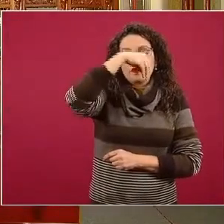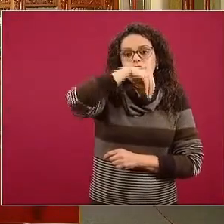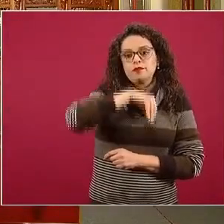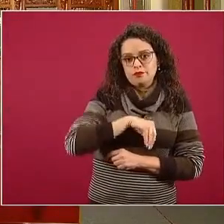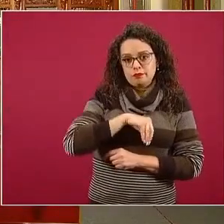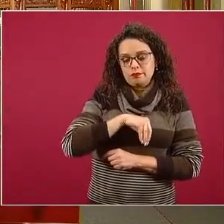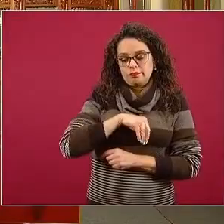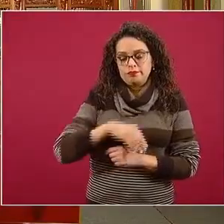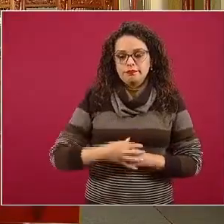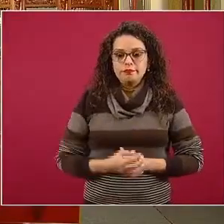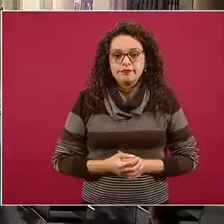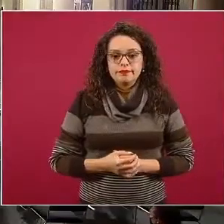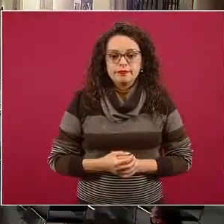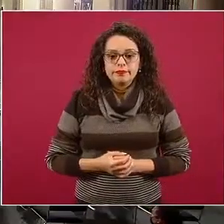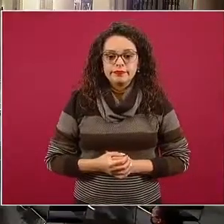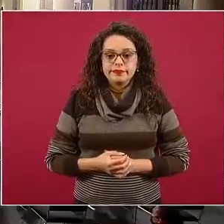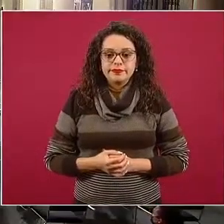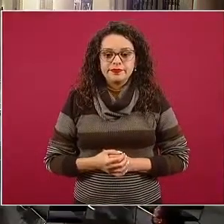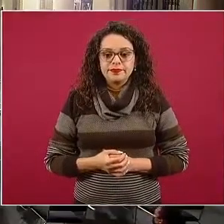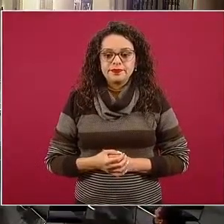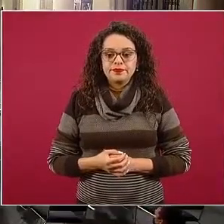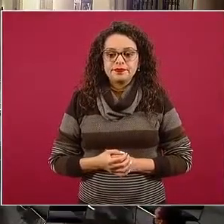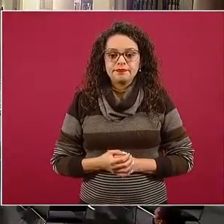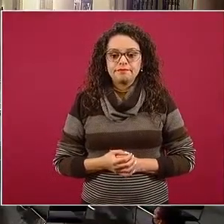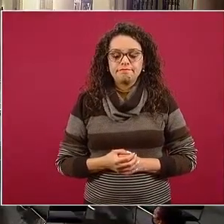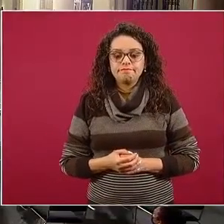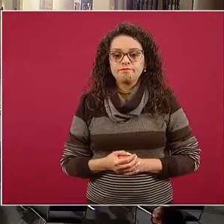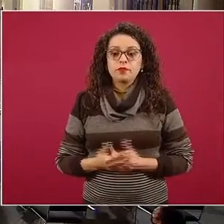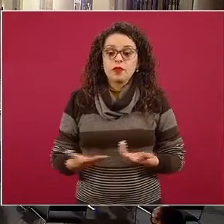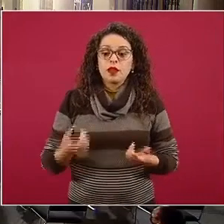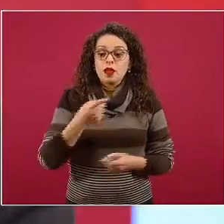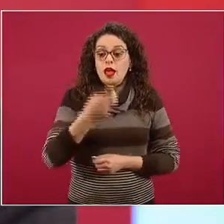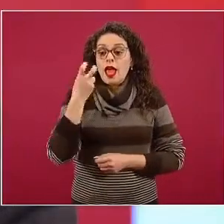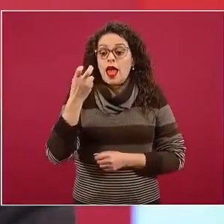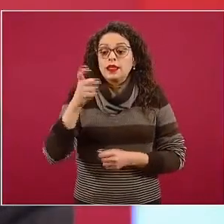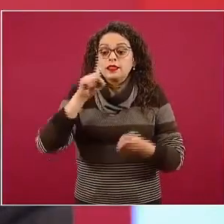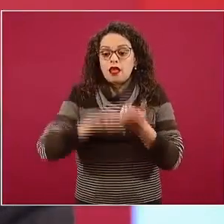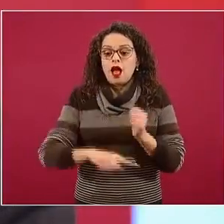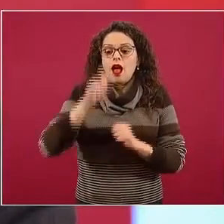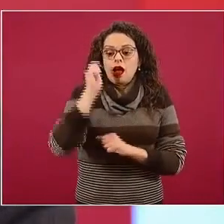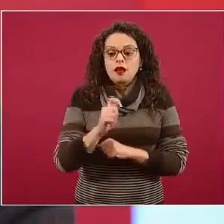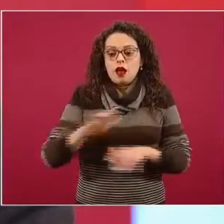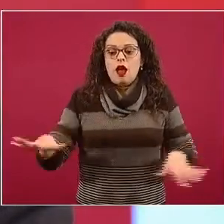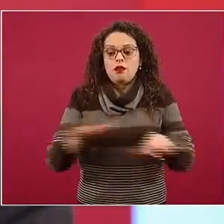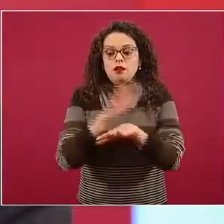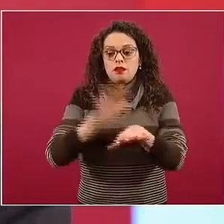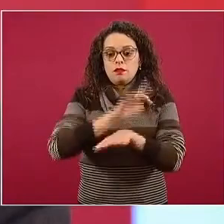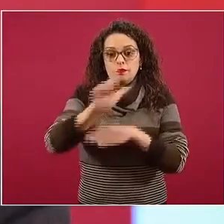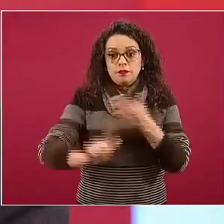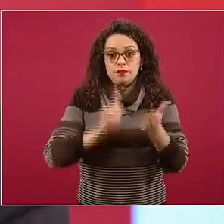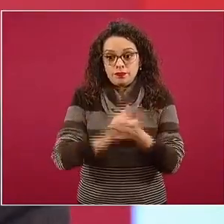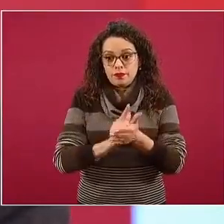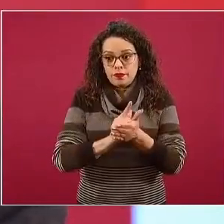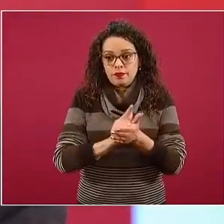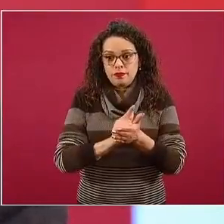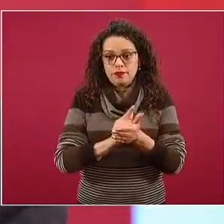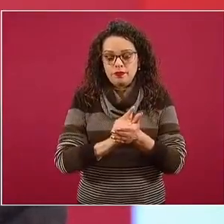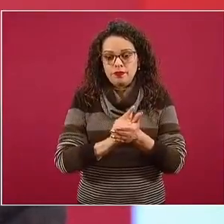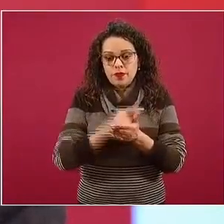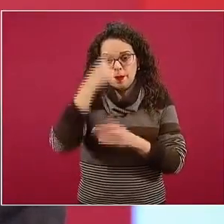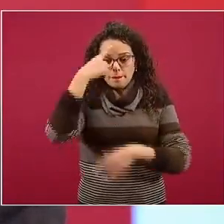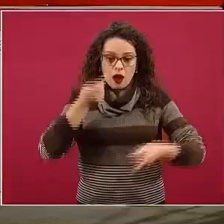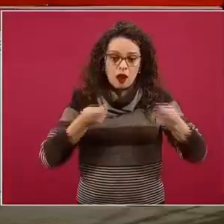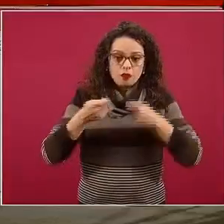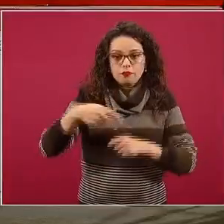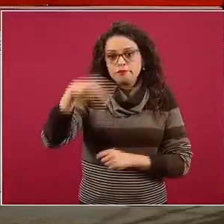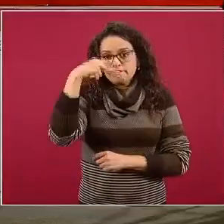del tabaquismo. Entonces, la idea de hacer esta reforma a la Ley General del Control del Tabaco es tener